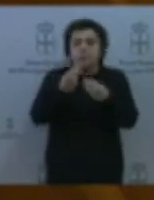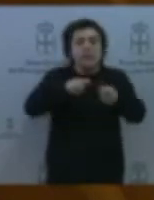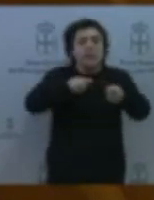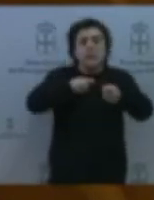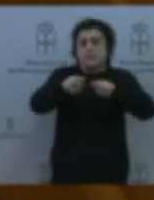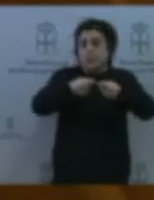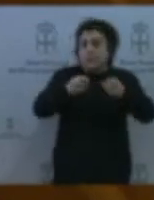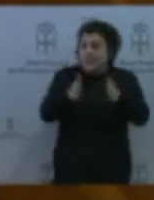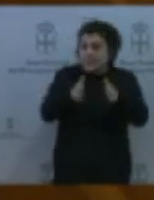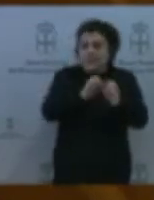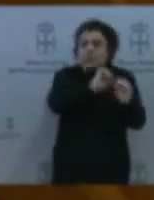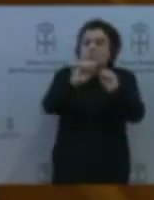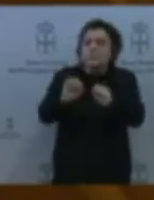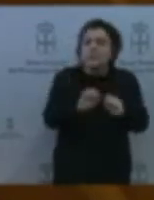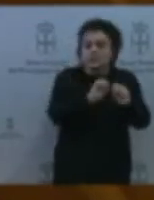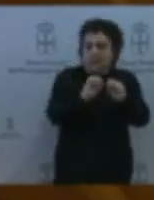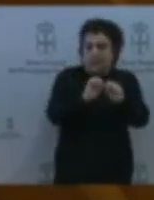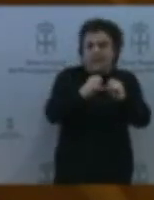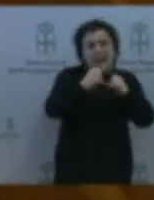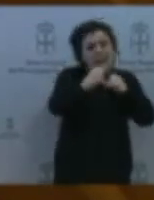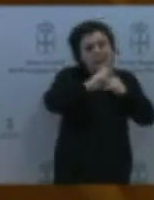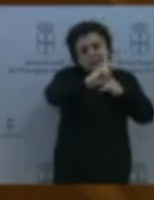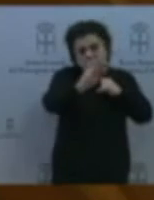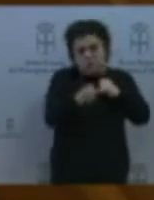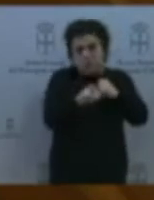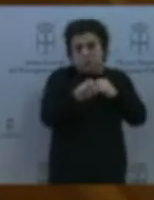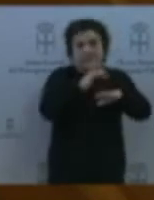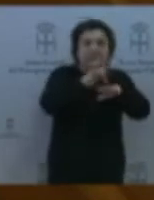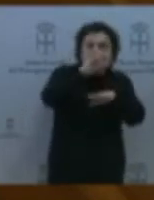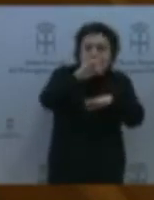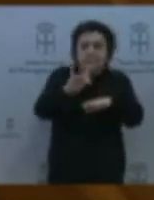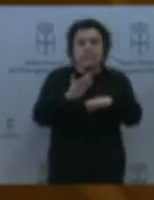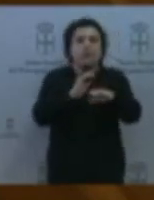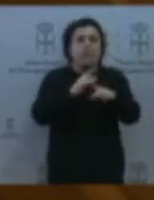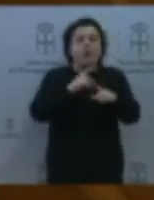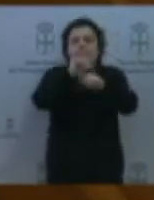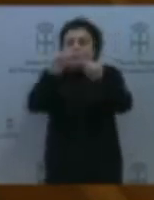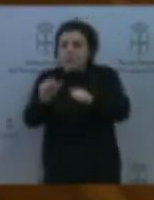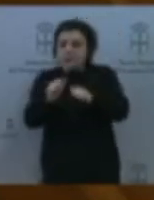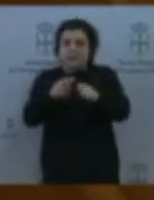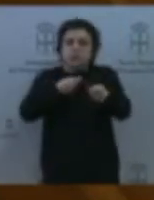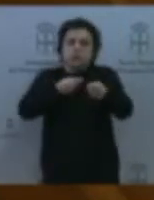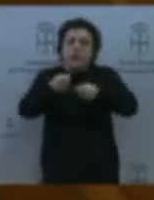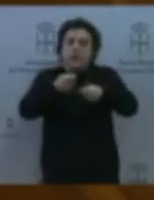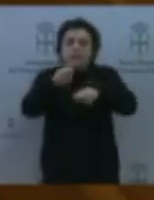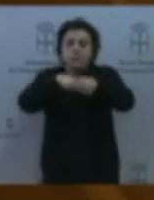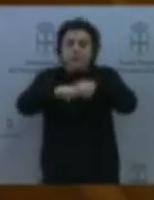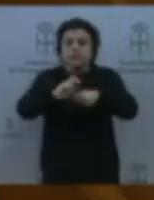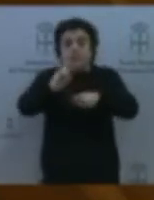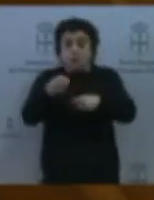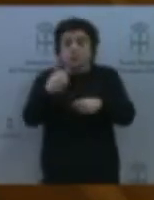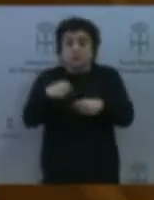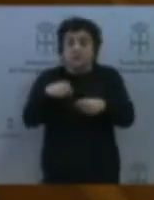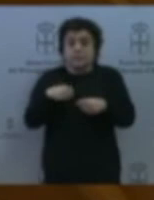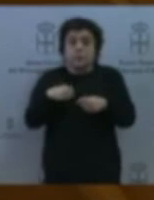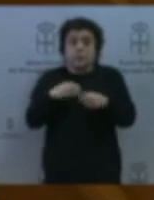nuevas fórmulas de venta, que, por ejemplo, hay en este sentido la librería Cervantes, a la que antes nos hacíamos referencia, lo hace, porque el futuro